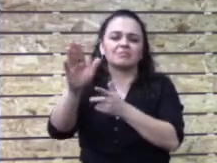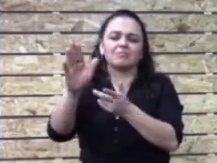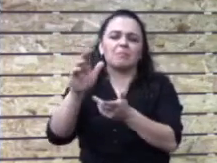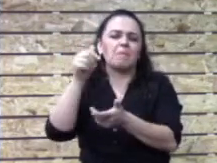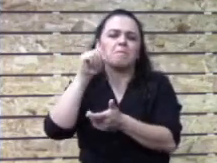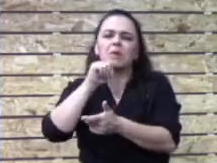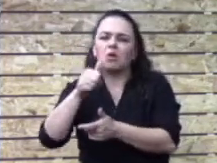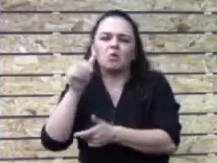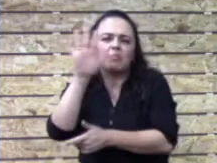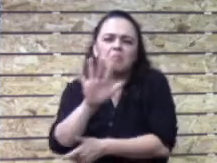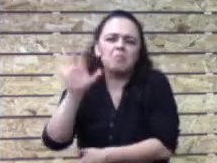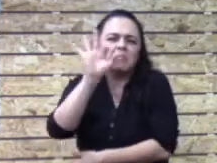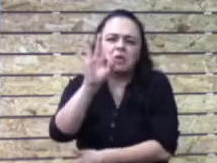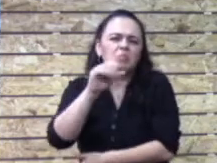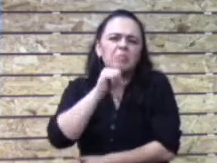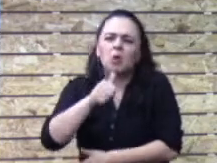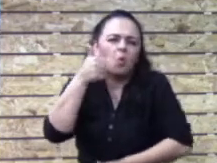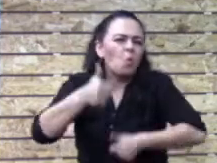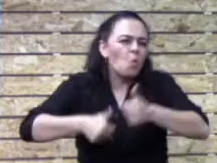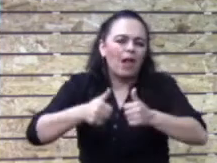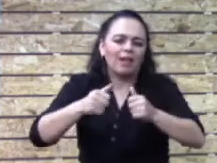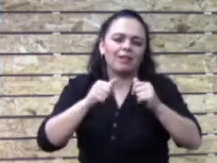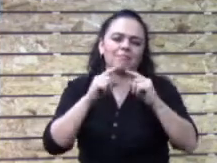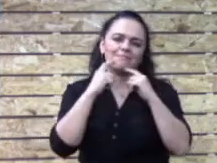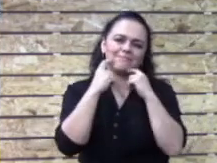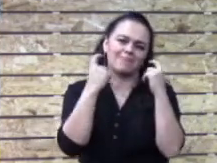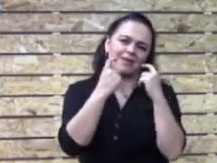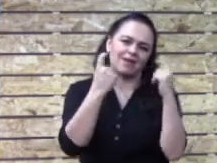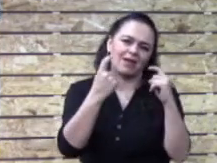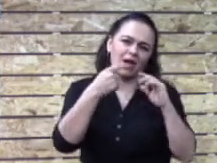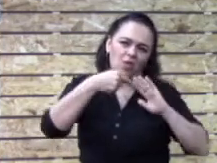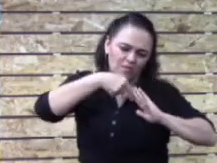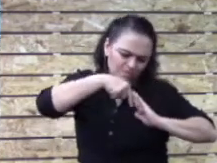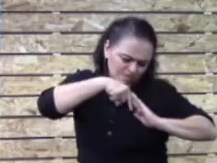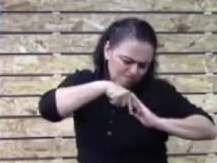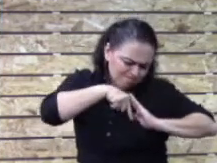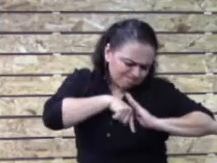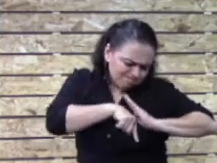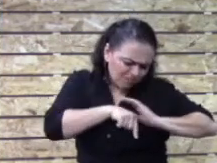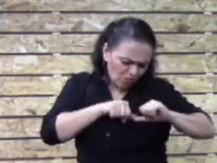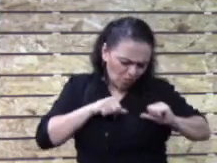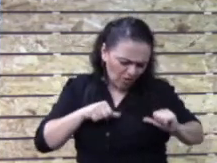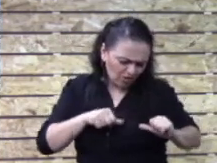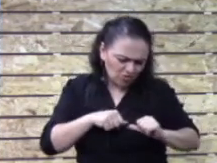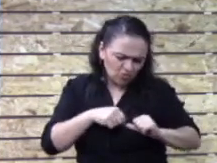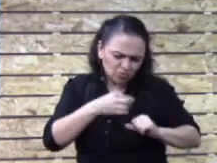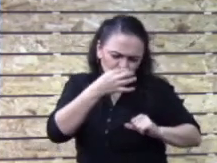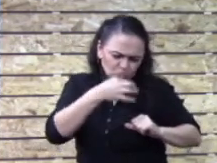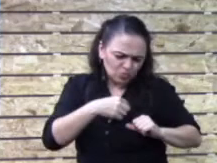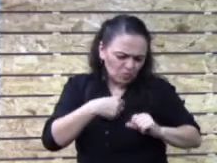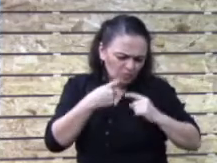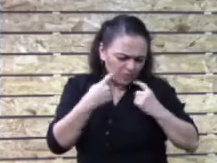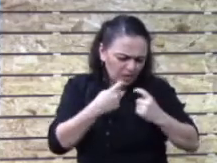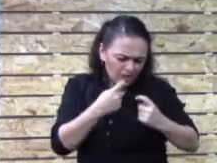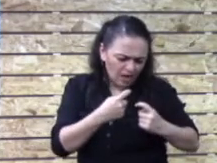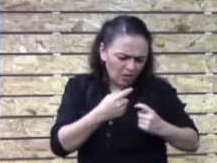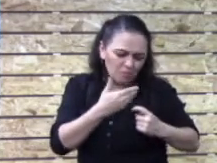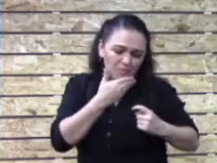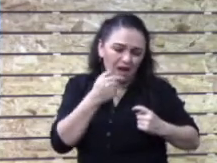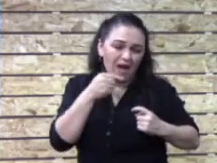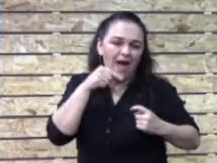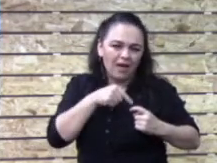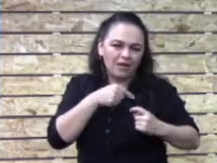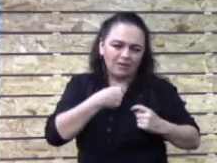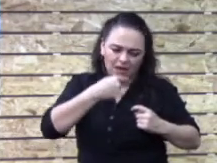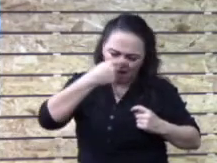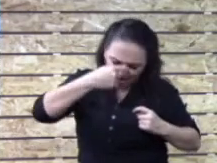en el profundo de tu corazón. Ven a Cristo, entrégale tu corazón